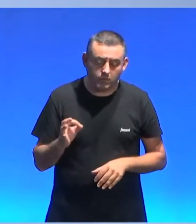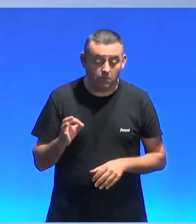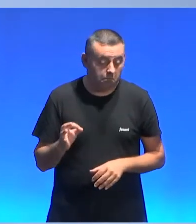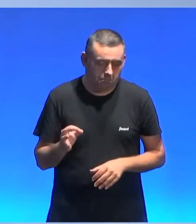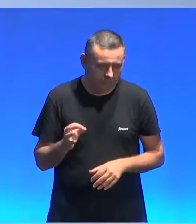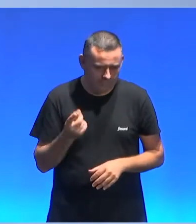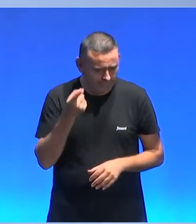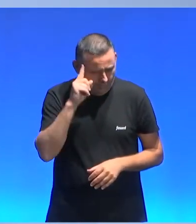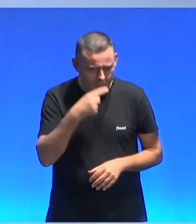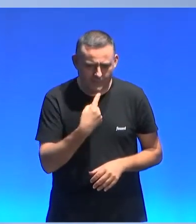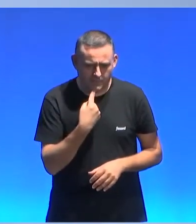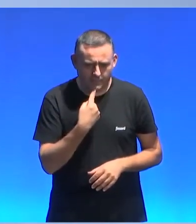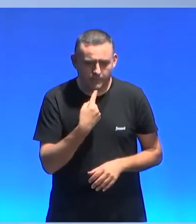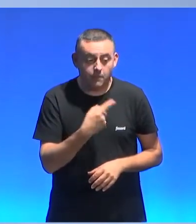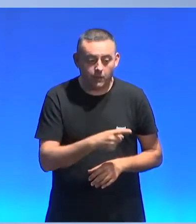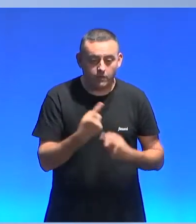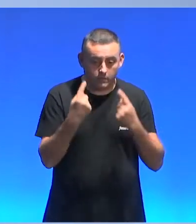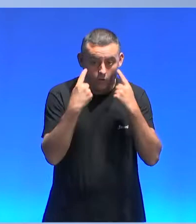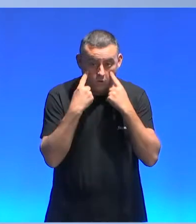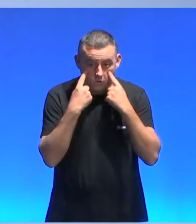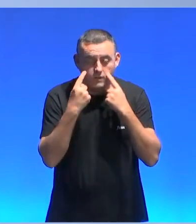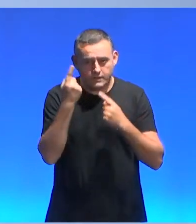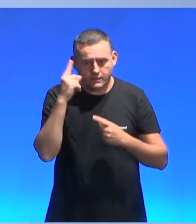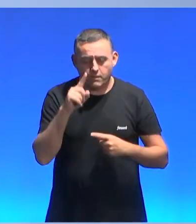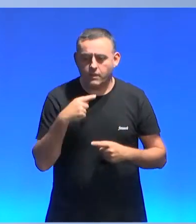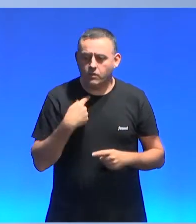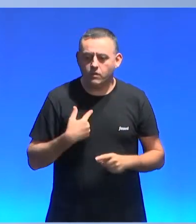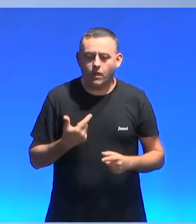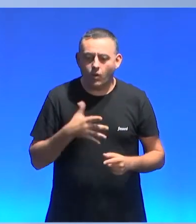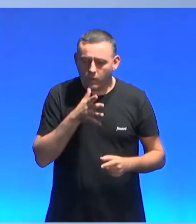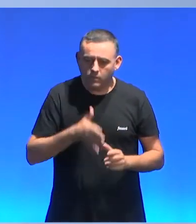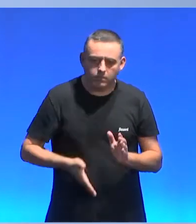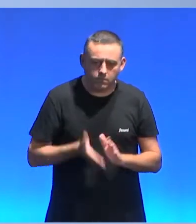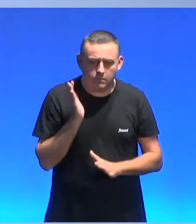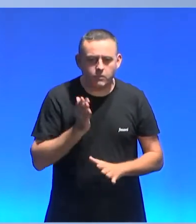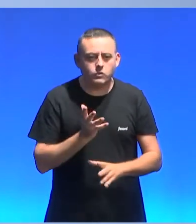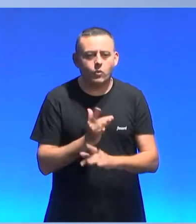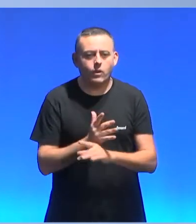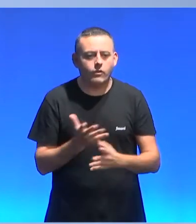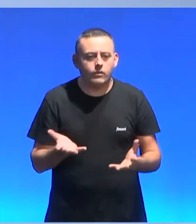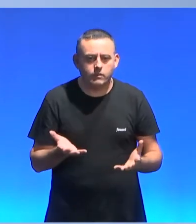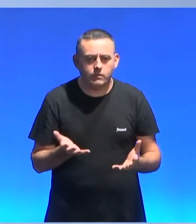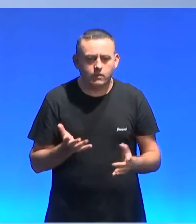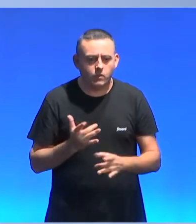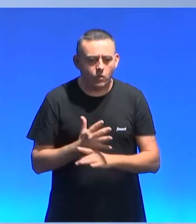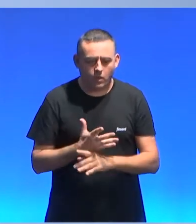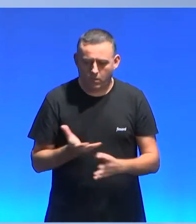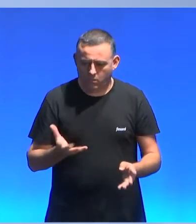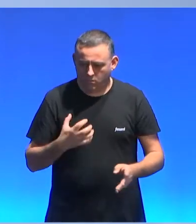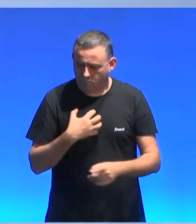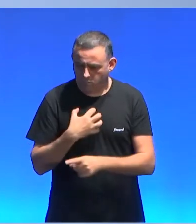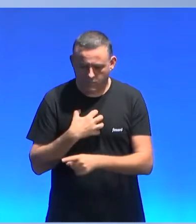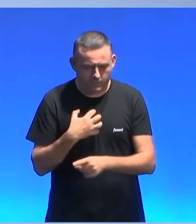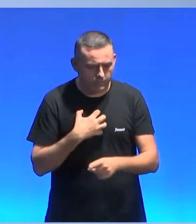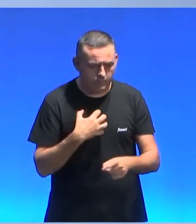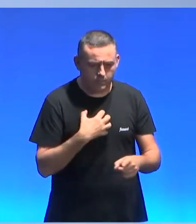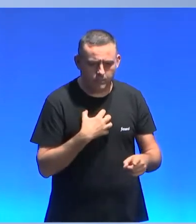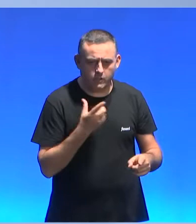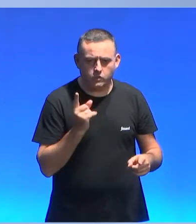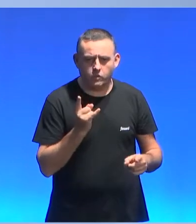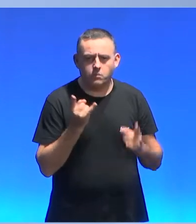o mejor, tienen dónde ir que no es lo que necesitan, que son los parques, donde